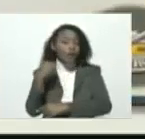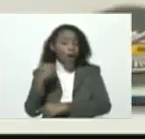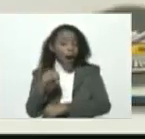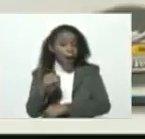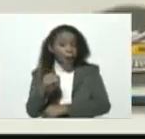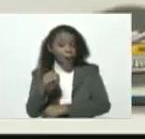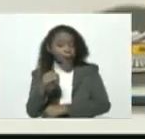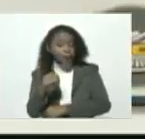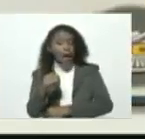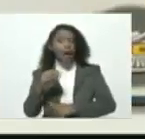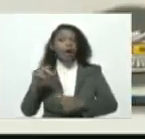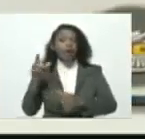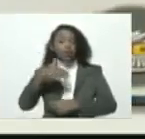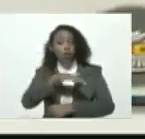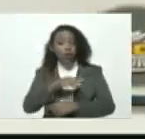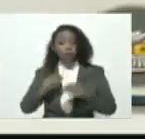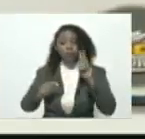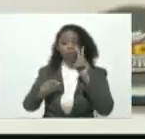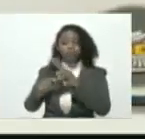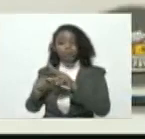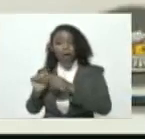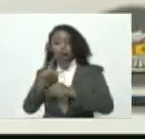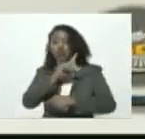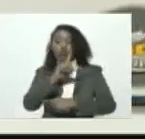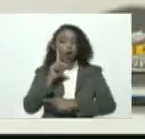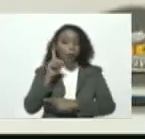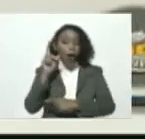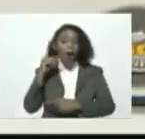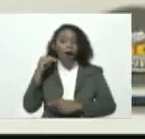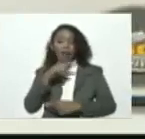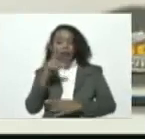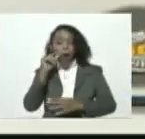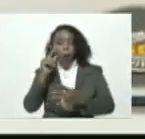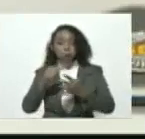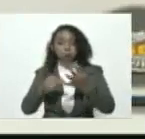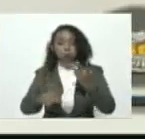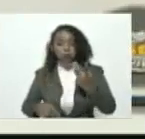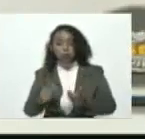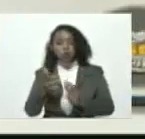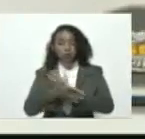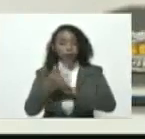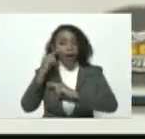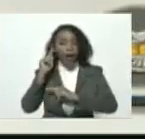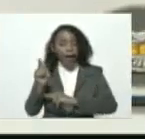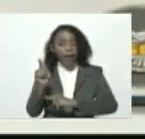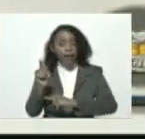noviembre y donde salen a relucir nuevamente nombres como Iván Simonovich y también el señor hoy